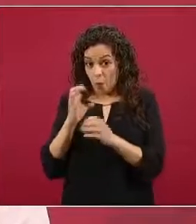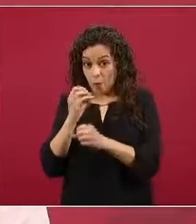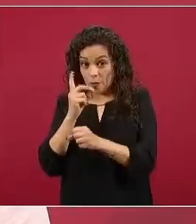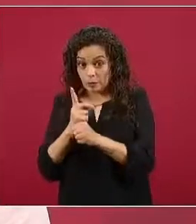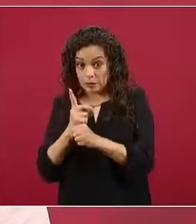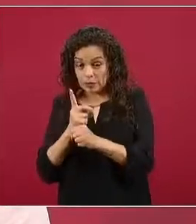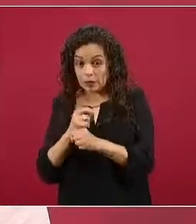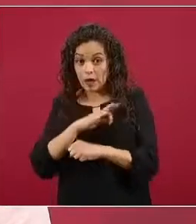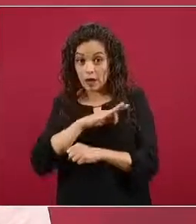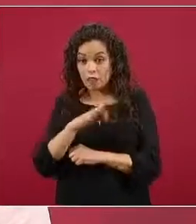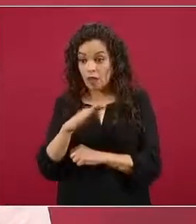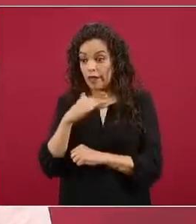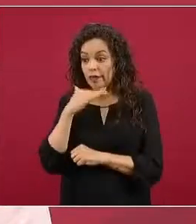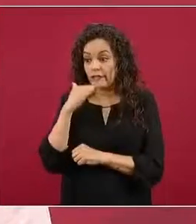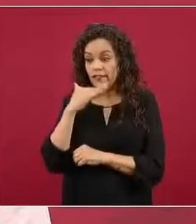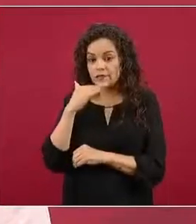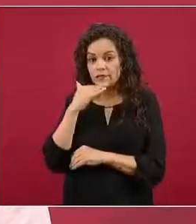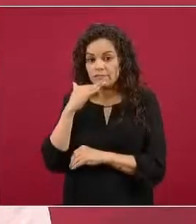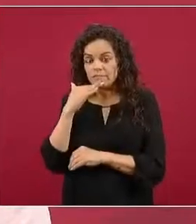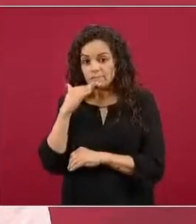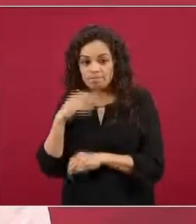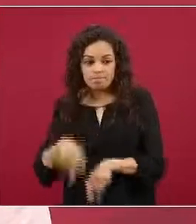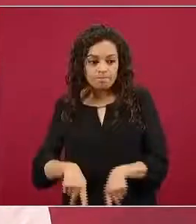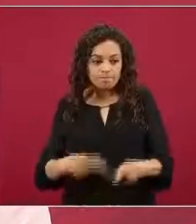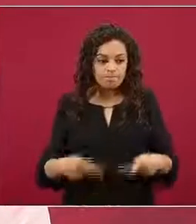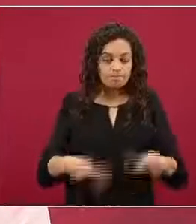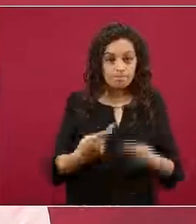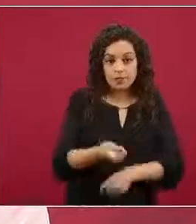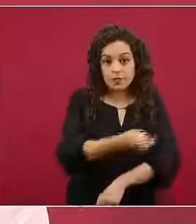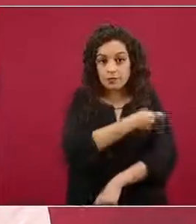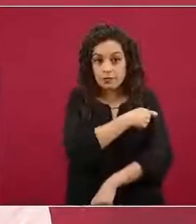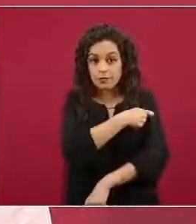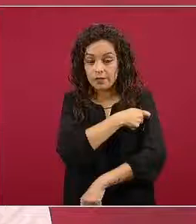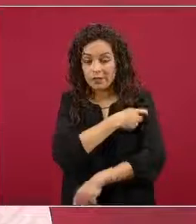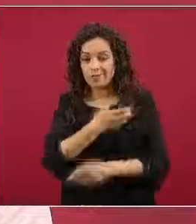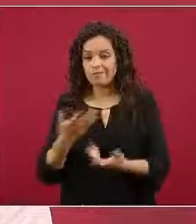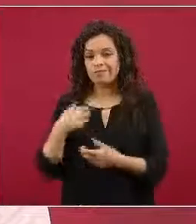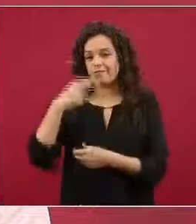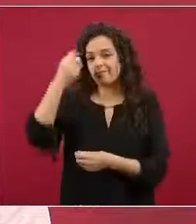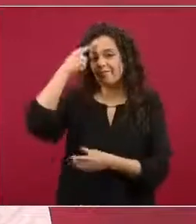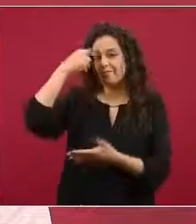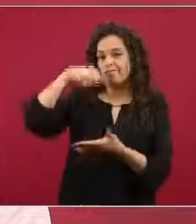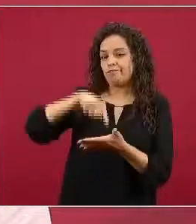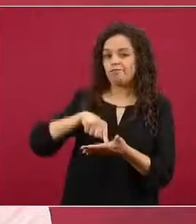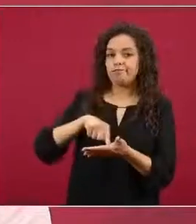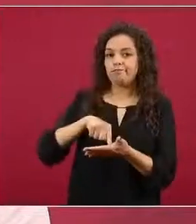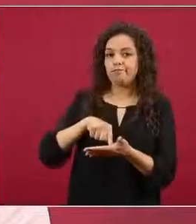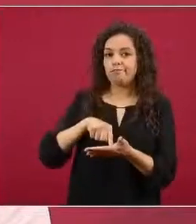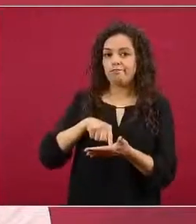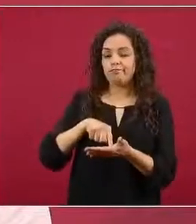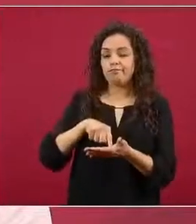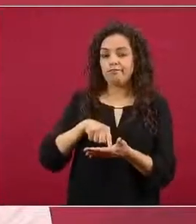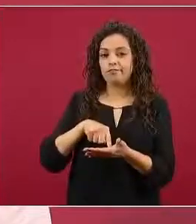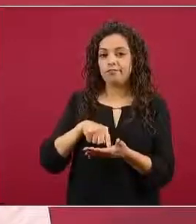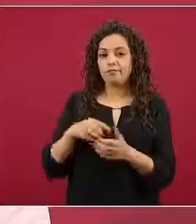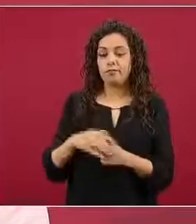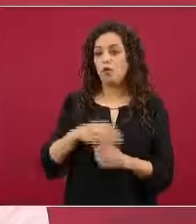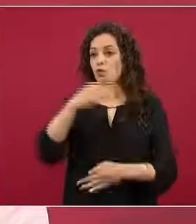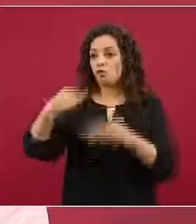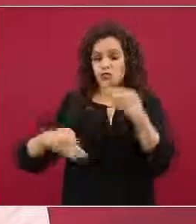un mercado negro de esta vacuna. Yo creo que todos estamos conscientes de la